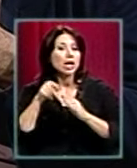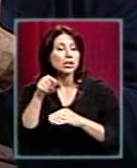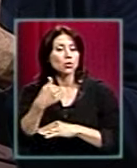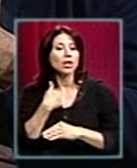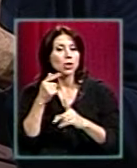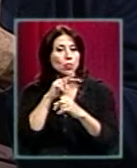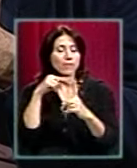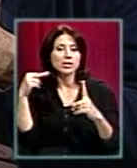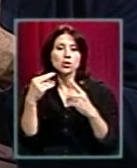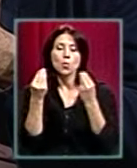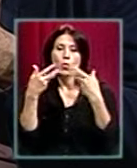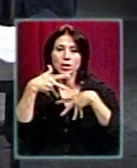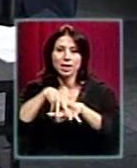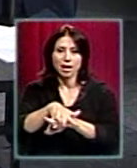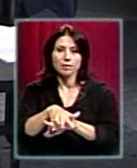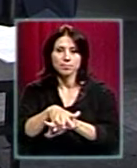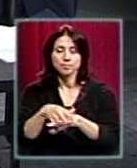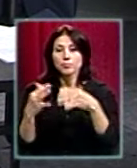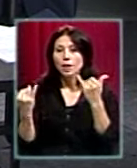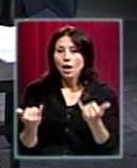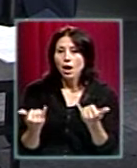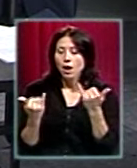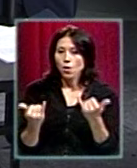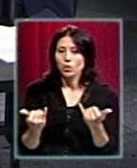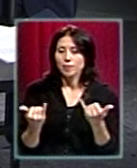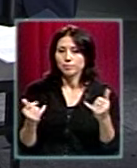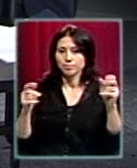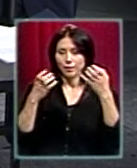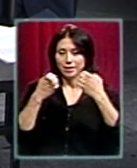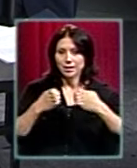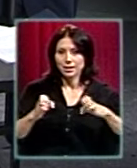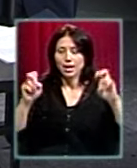bastante integral. Ahora la estrategia de cambio climático.